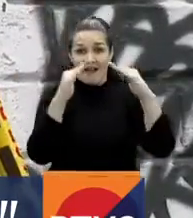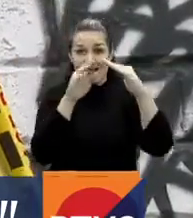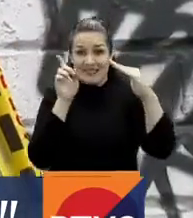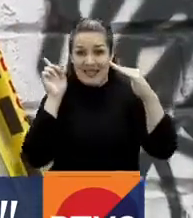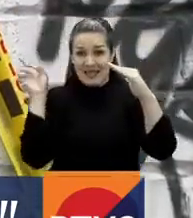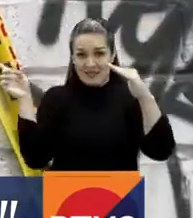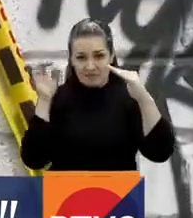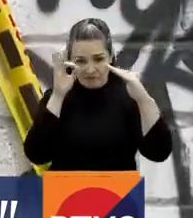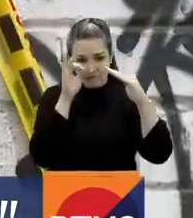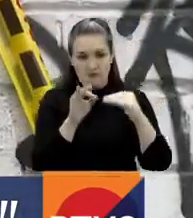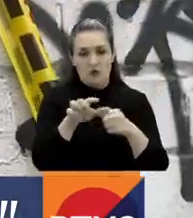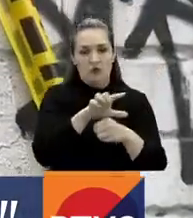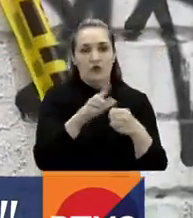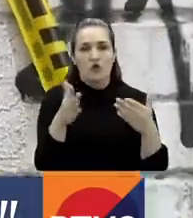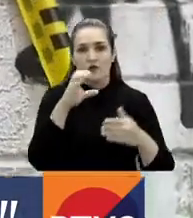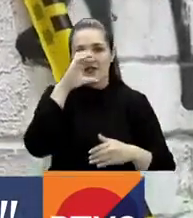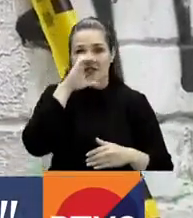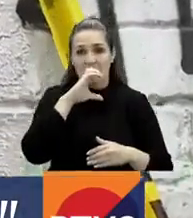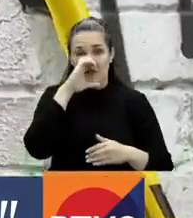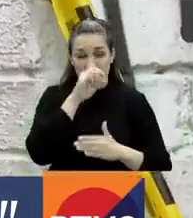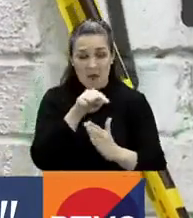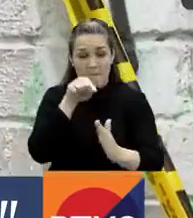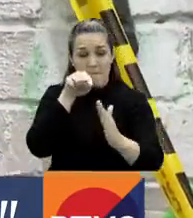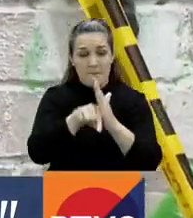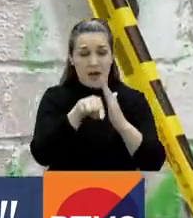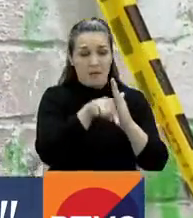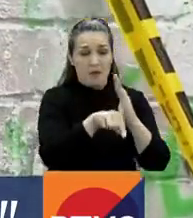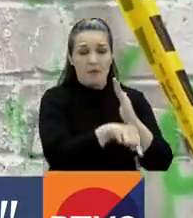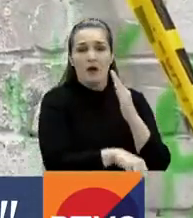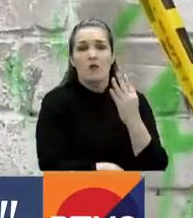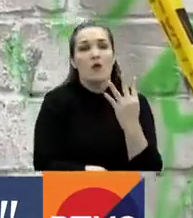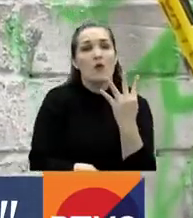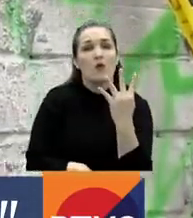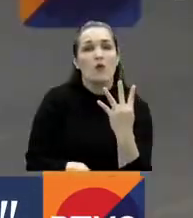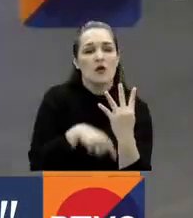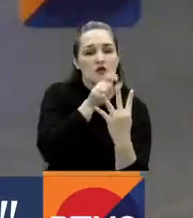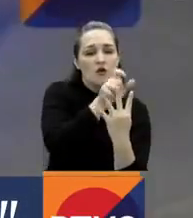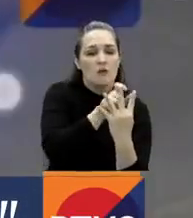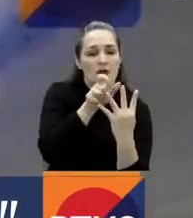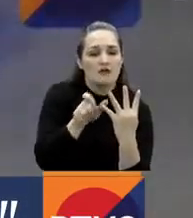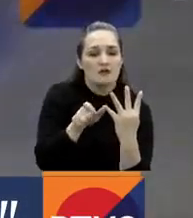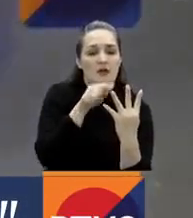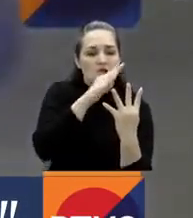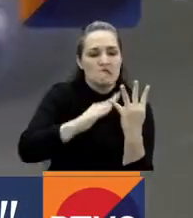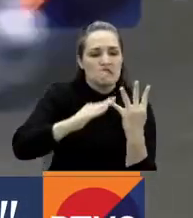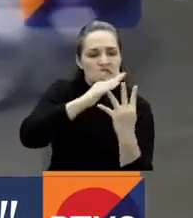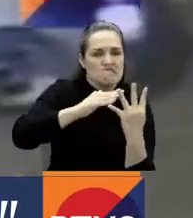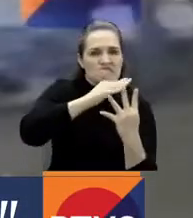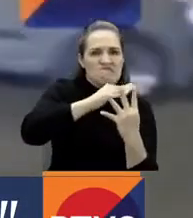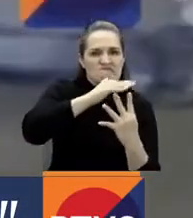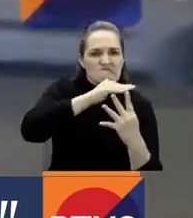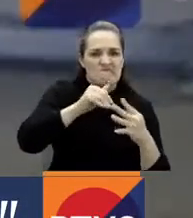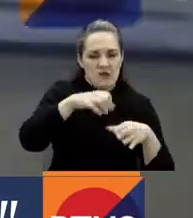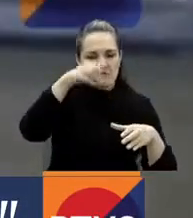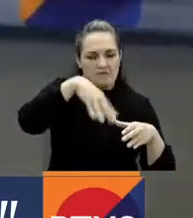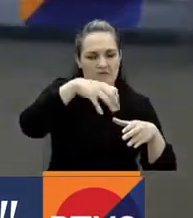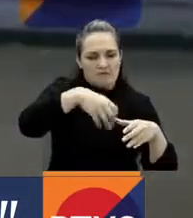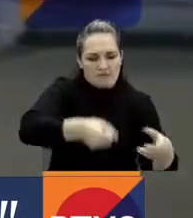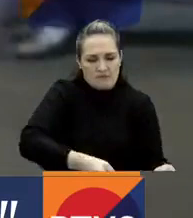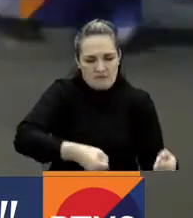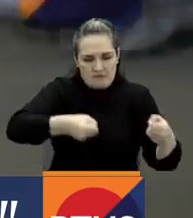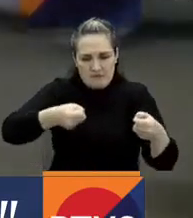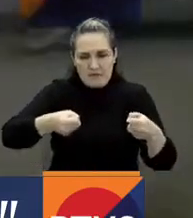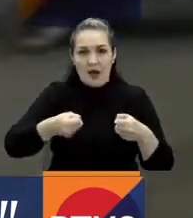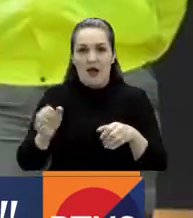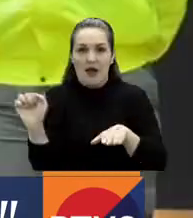de la localidad de chapinero donde asesinaron a cuatro personas y las metieron en bolsas Y luego a este carro Gris para dejar sus cuerpos